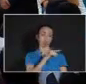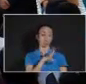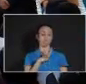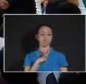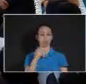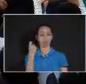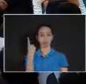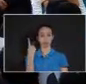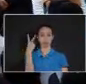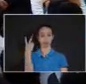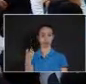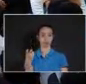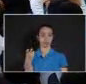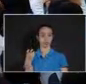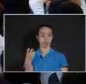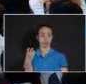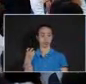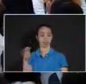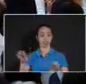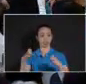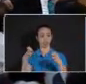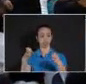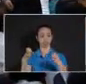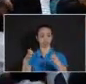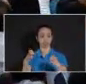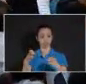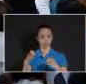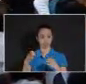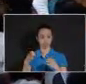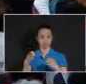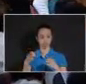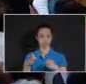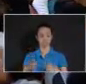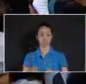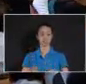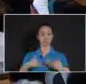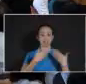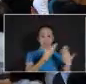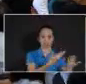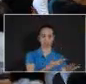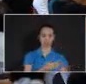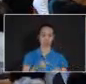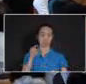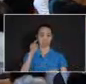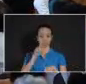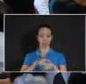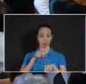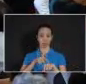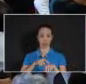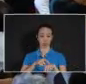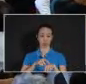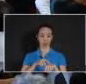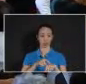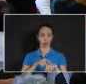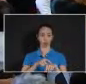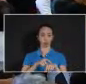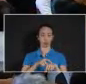primero ustedes, por favor, ahí le hablas a tu amada esta mañana. Este es el momento.